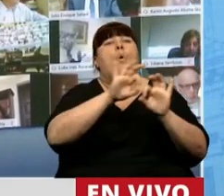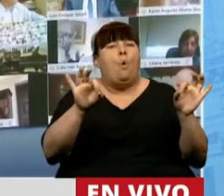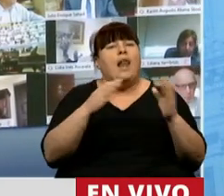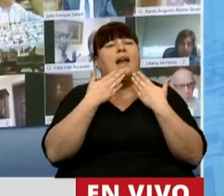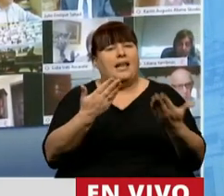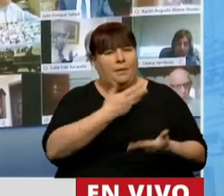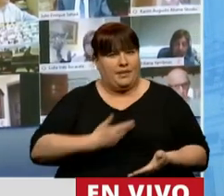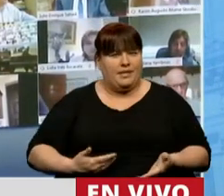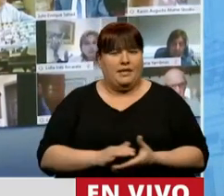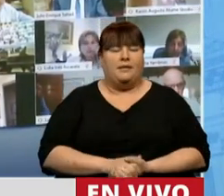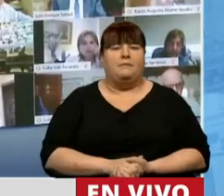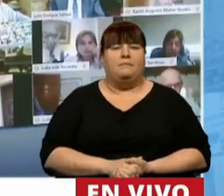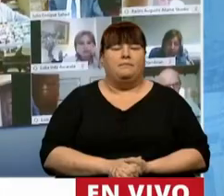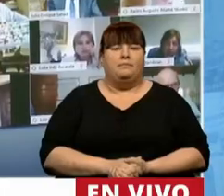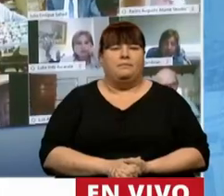Gracias, Presidente.